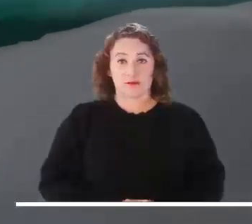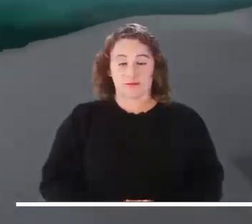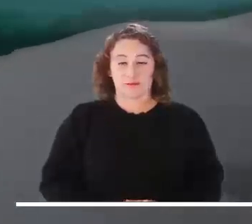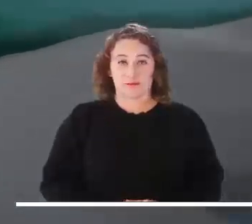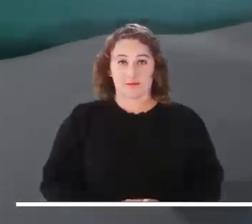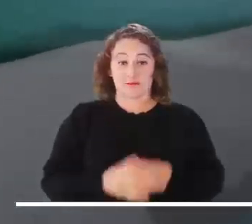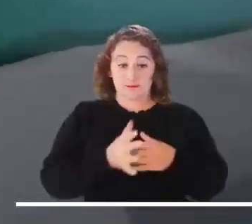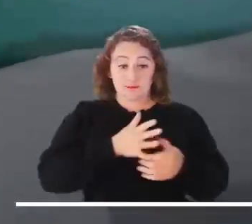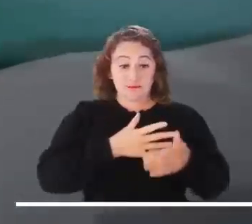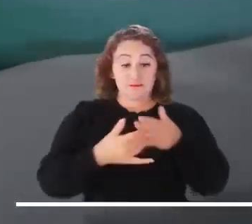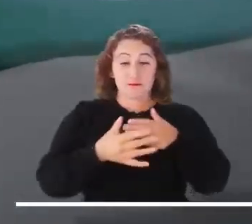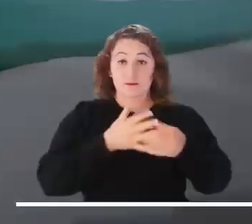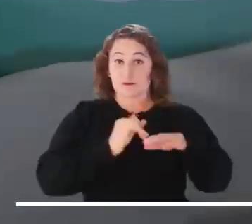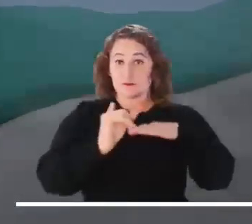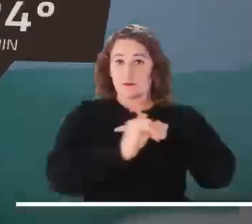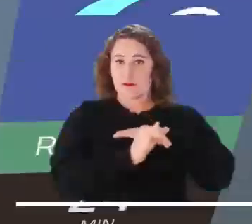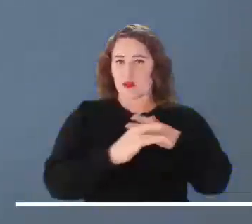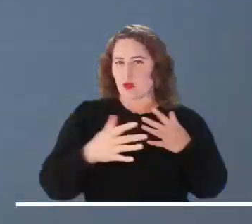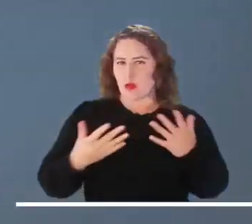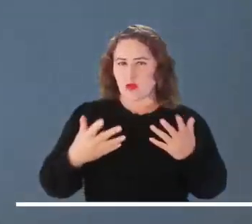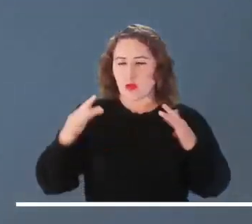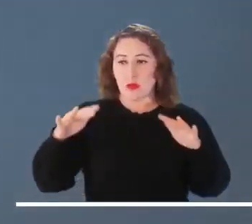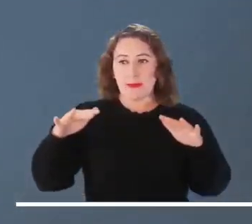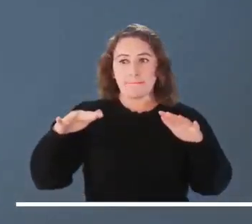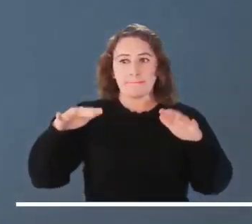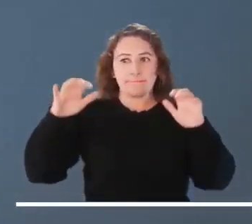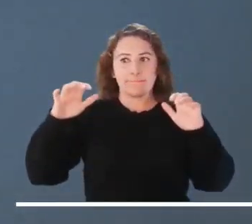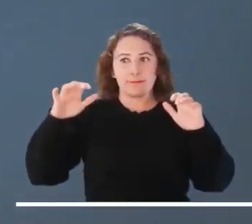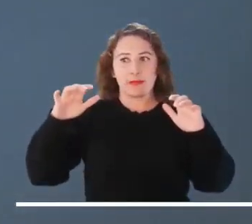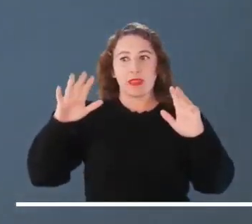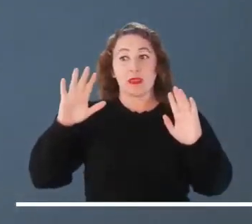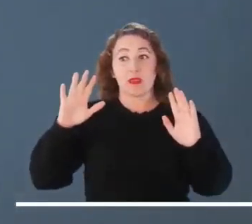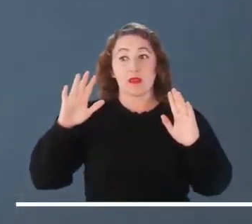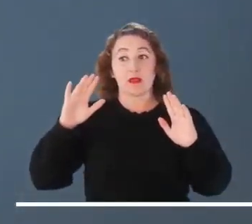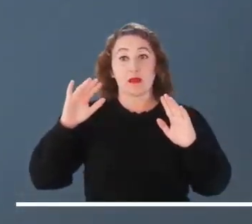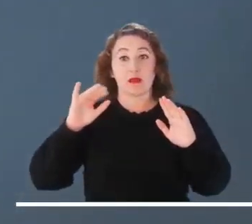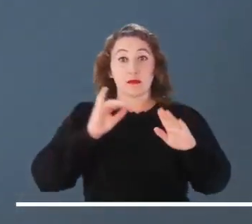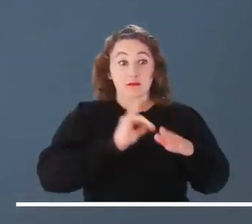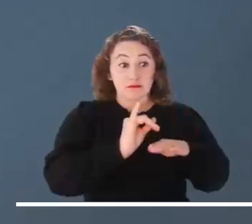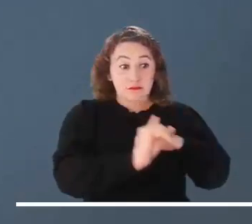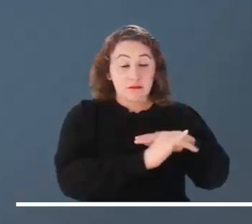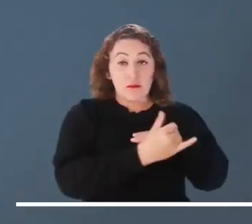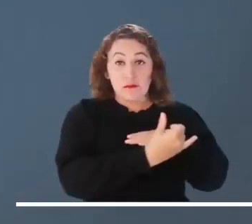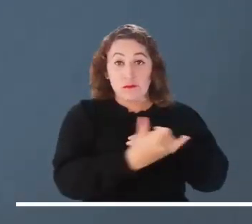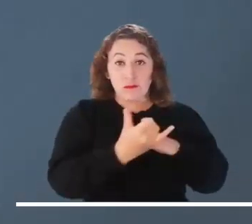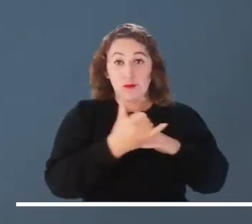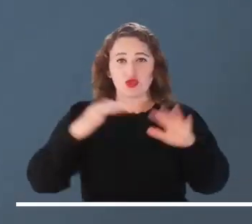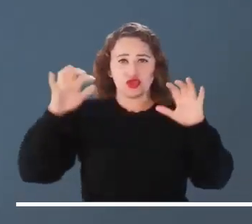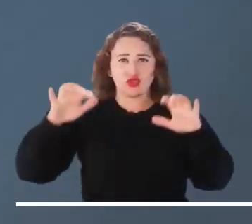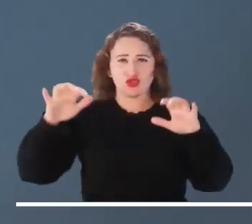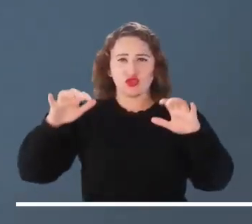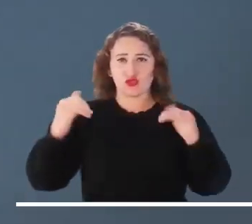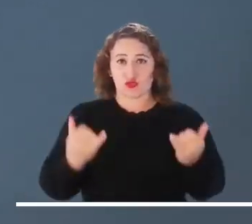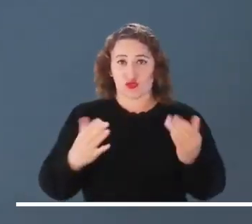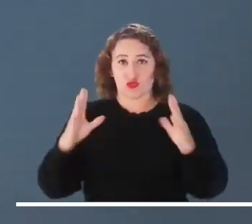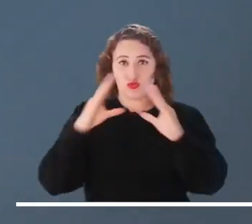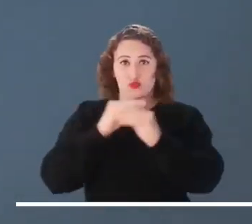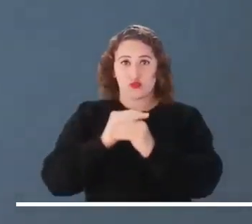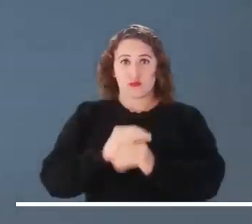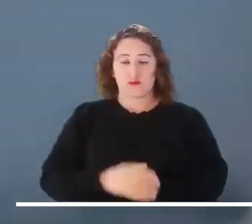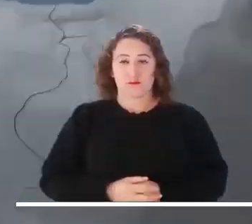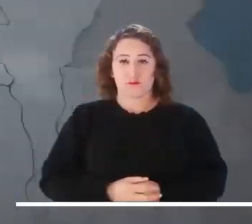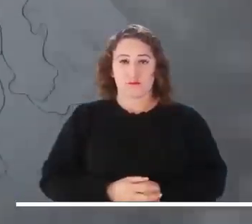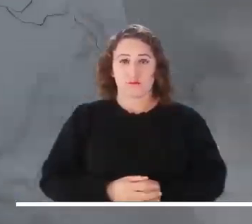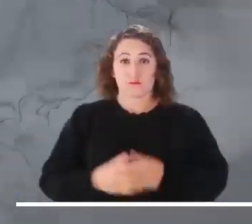Urabá. En las islas de San Andrés los pronósticos anuncian tiempo seco, mientras que en Providencia podrían caer algunas